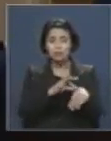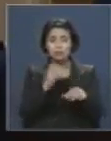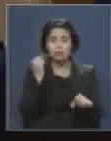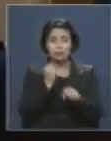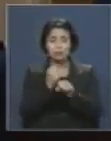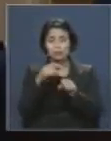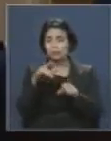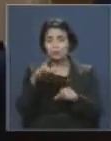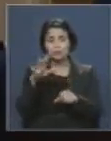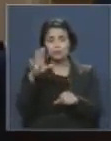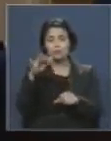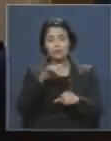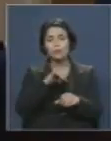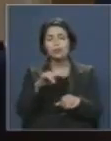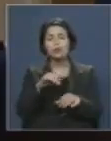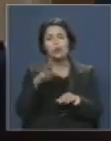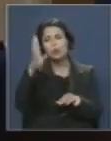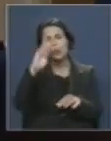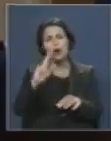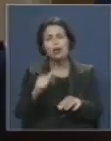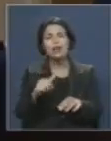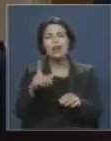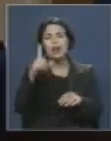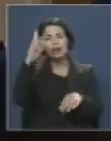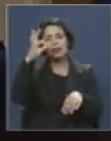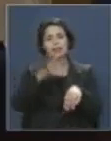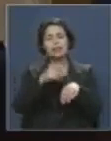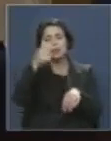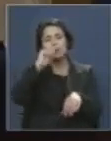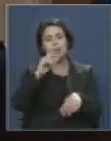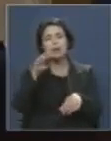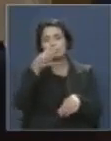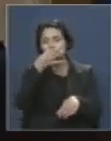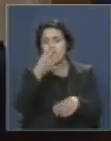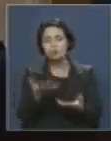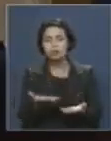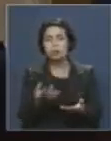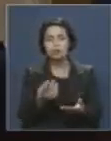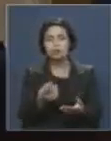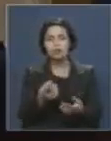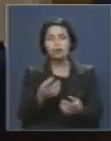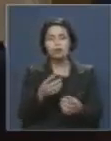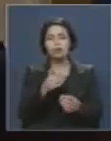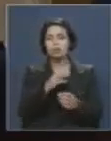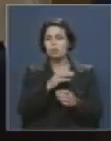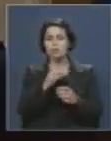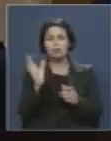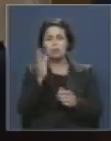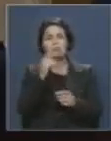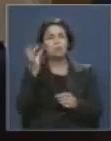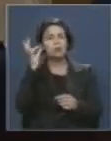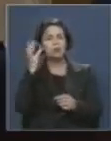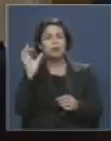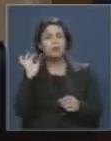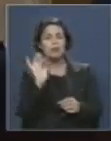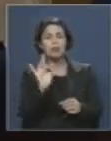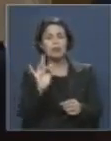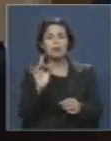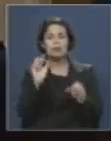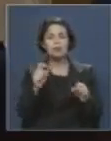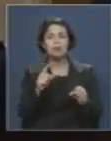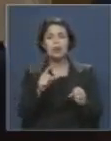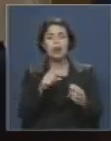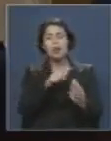trabajan igualmente en las clínicas privadas de la ciudad de Osorno. Es decir, ninguna mujer violada podrá optar por la